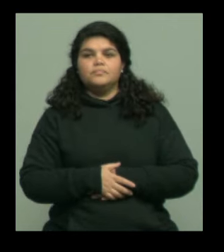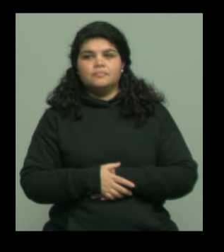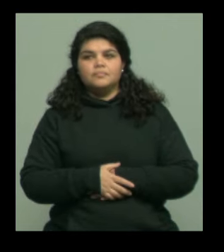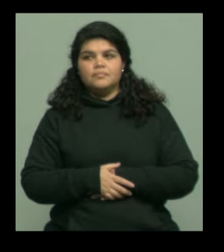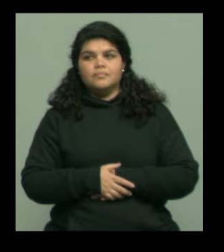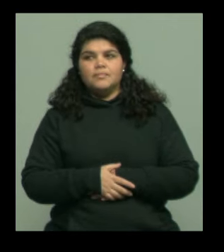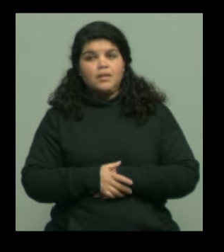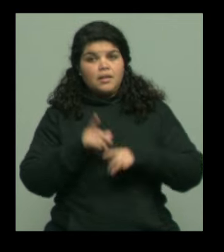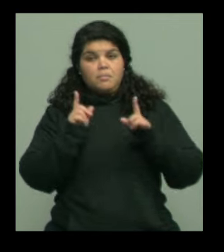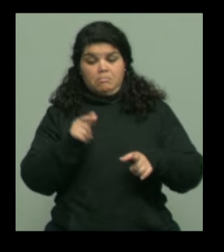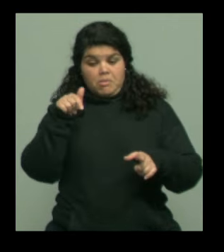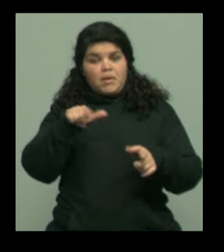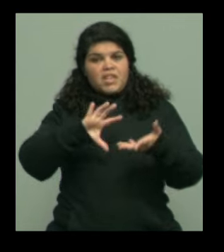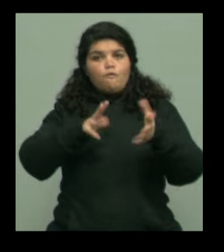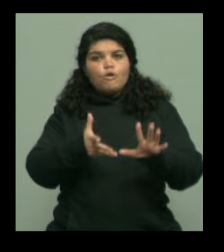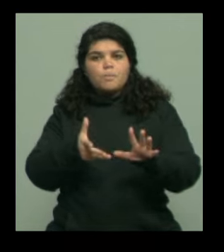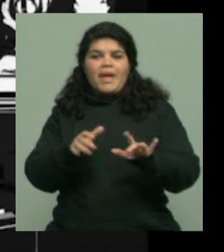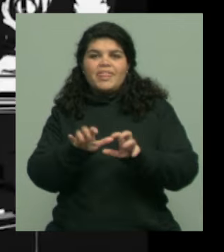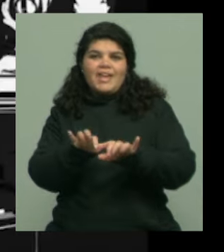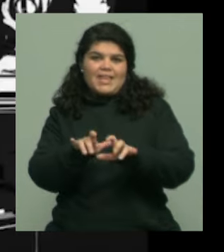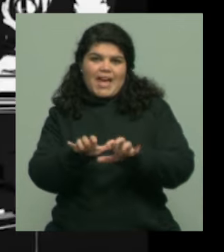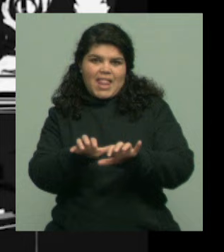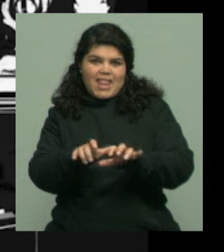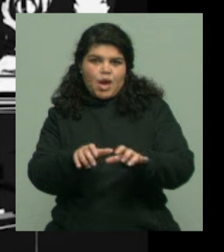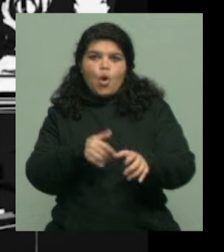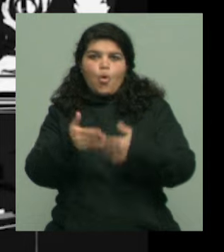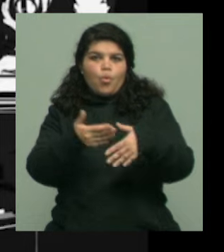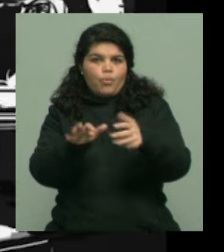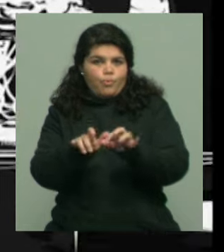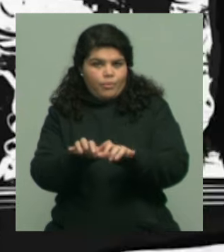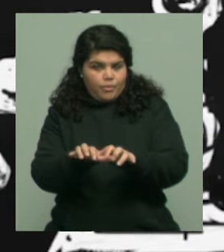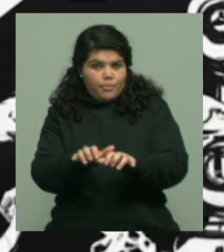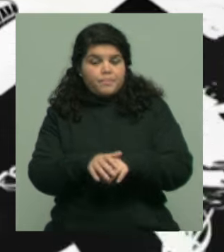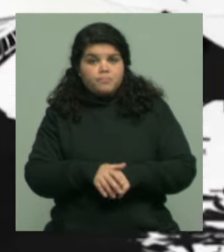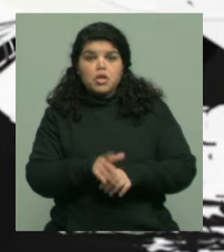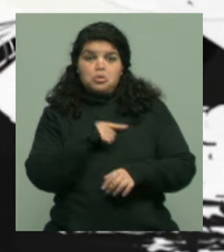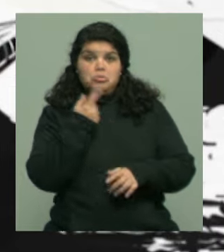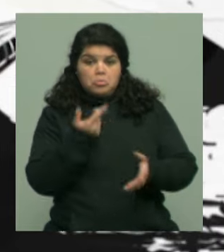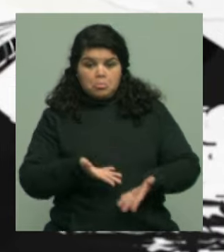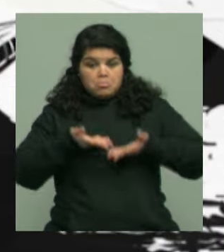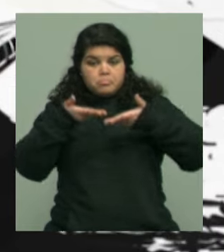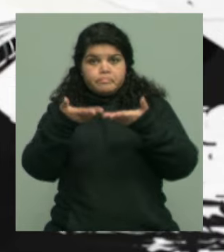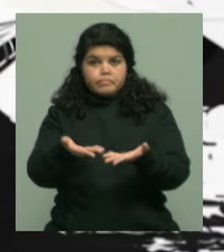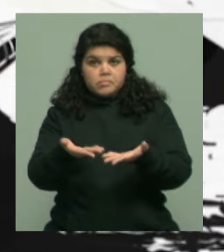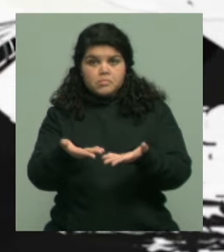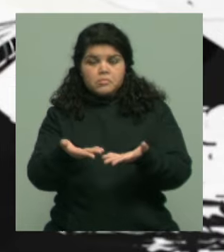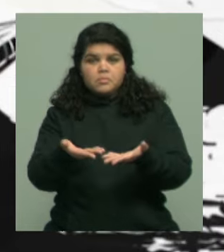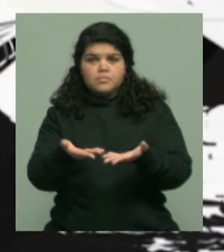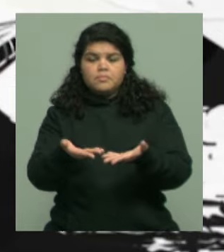manera digital, sobre todo. Nosotros, bueno, nos presentamos, participamos y fuimos testeados por